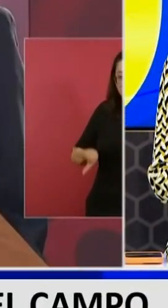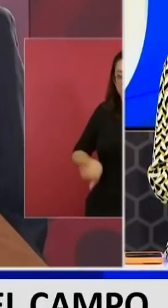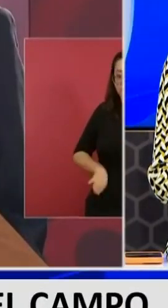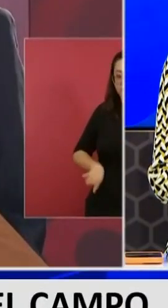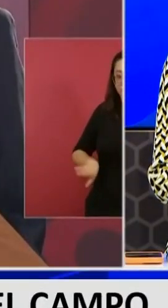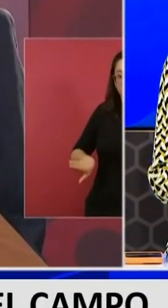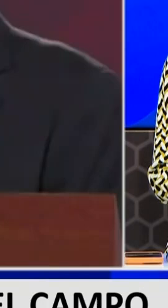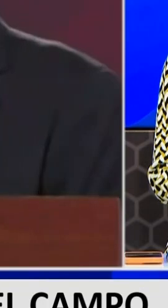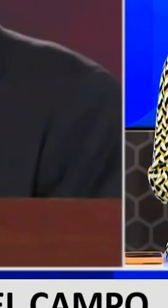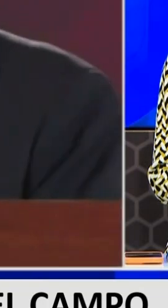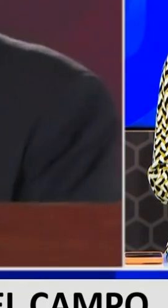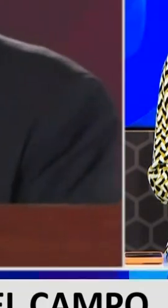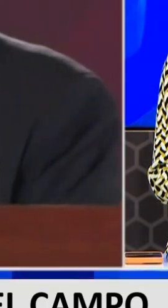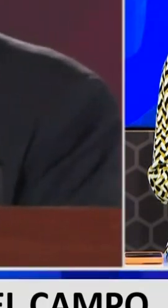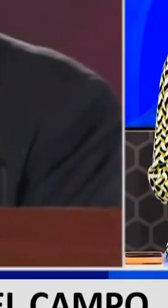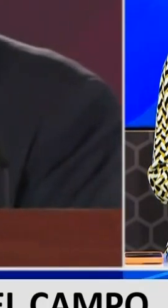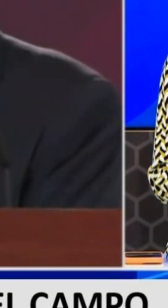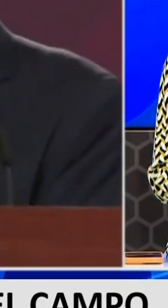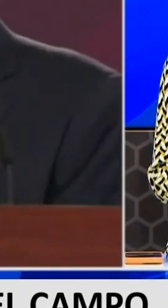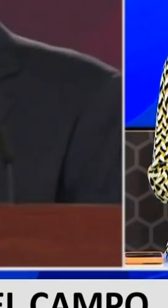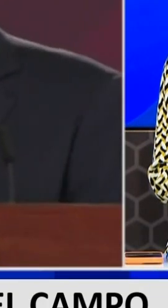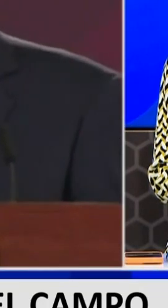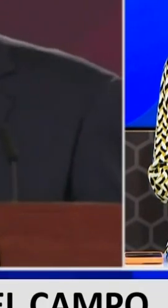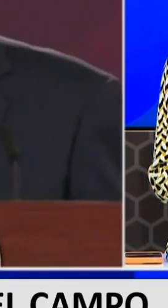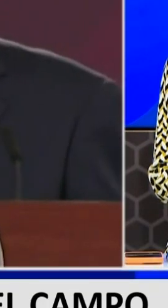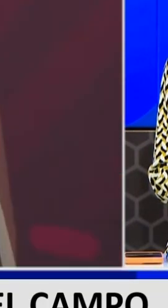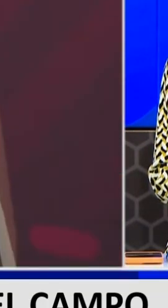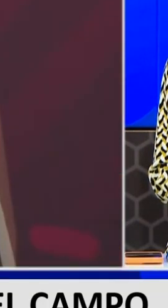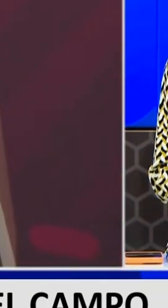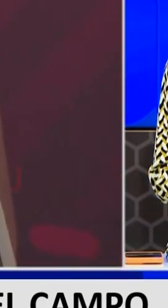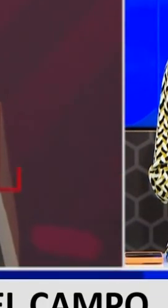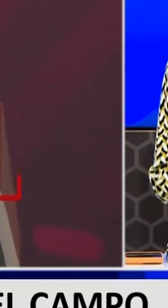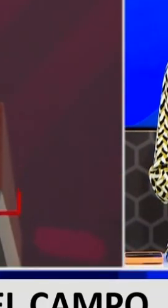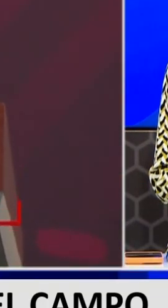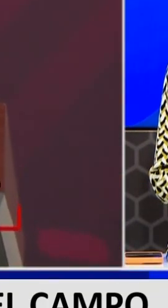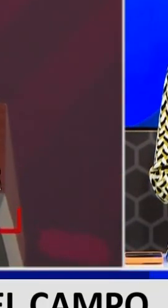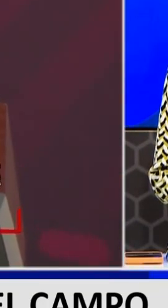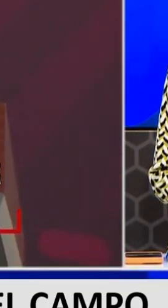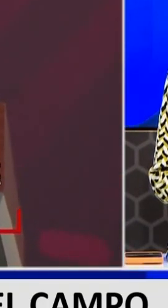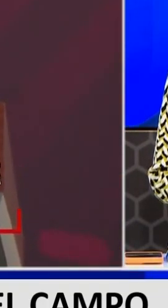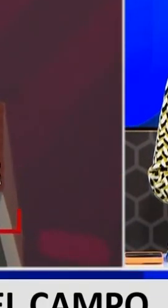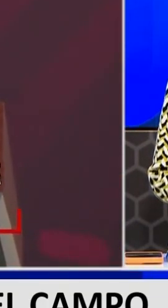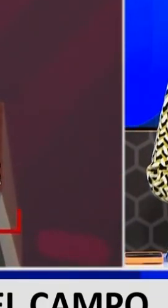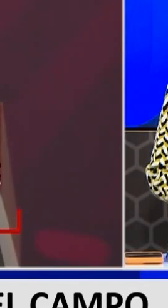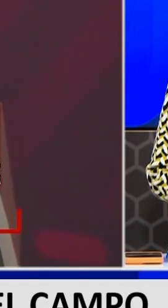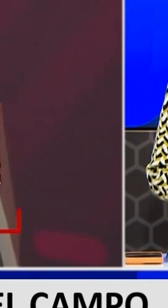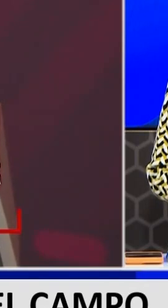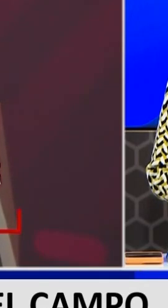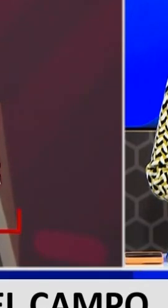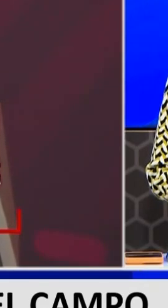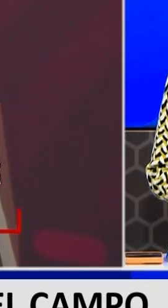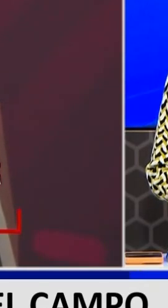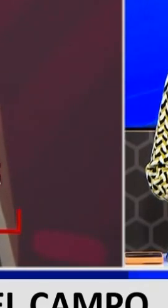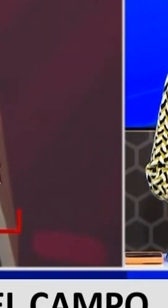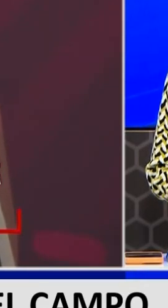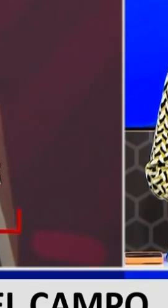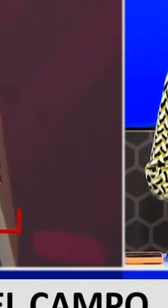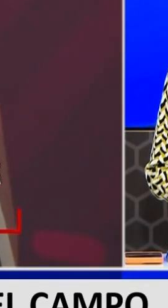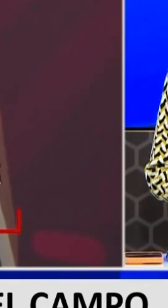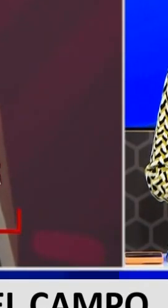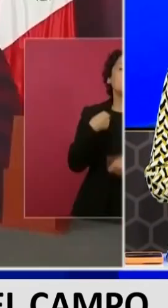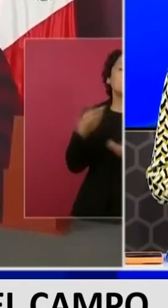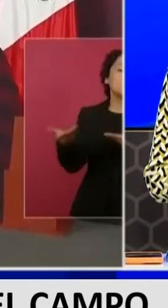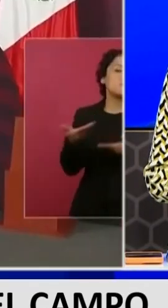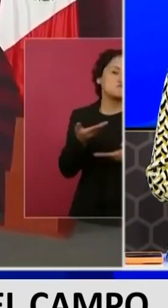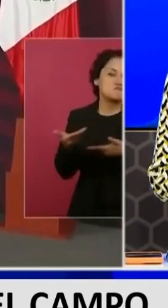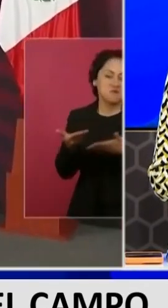información al Instituto Nacional de Migración. Mariana. Y claro, estamos... Sí, adelante.